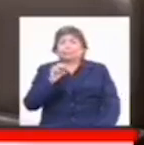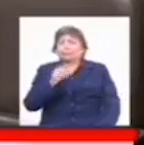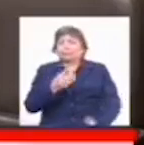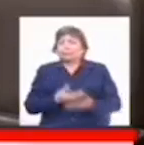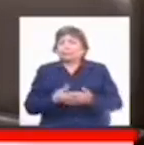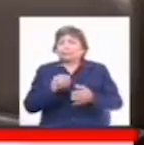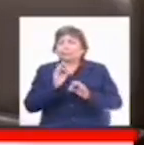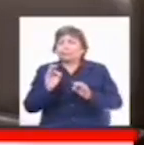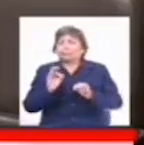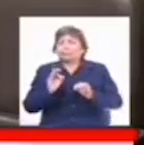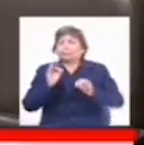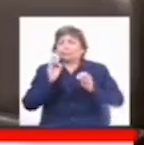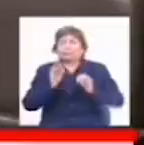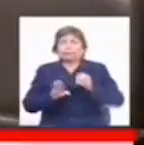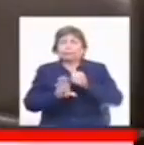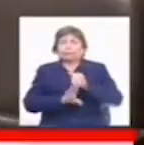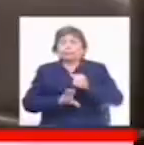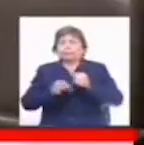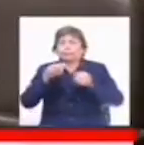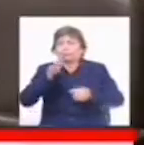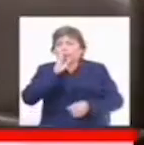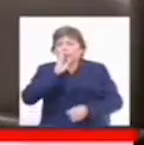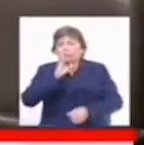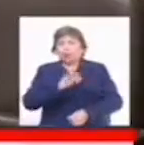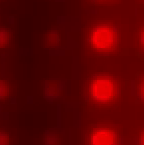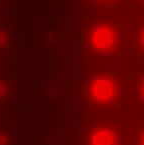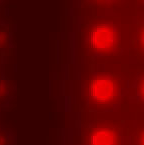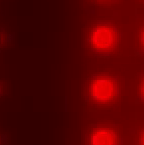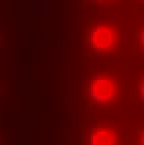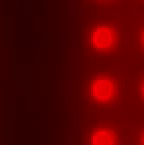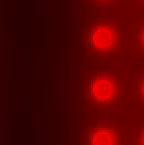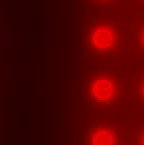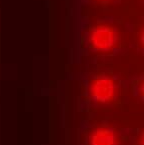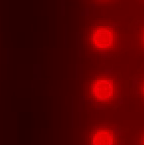interpelarlos sin fundamentos serios.